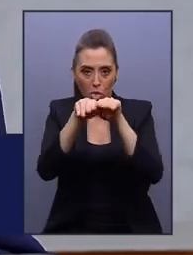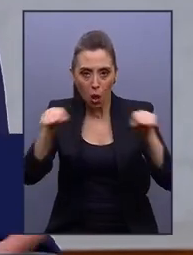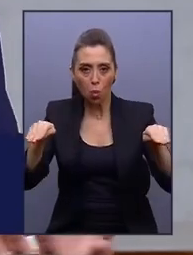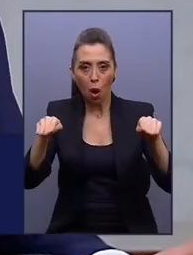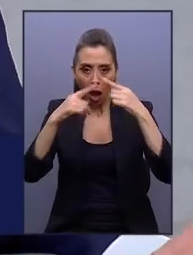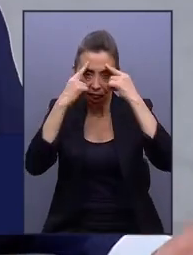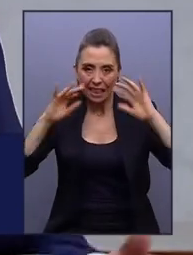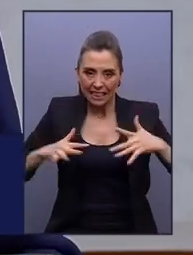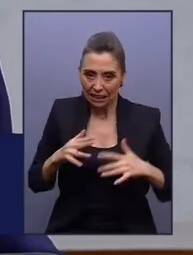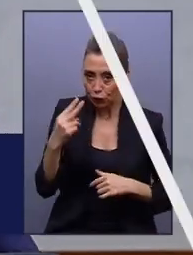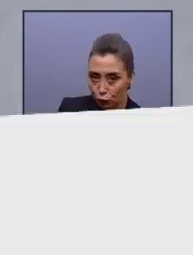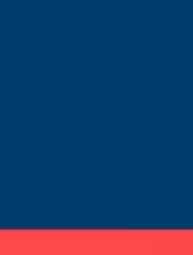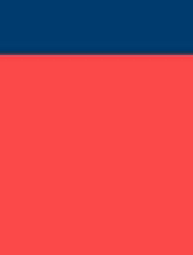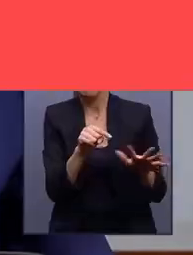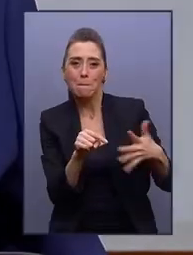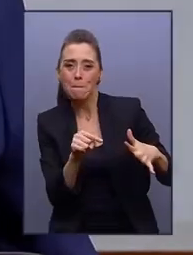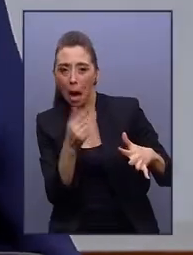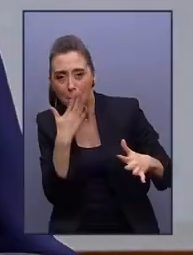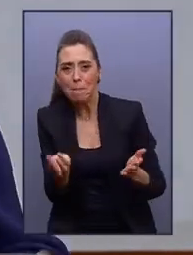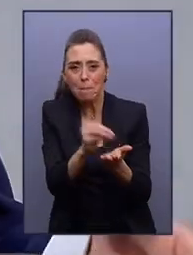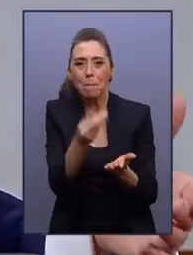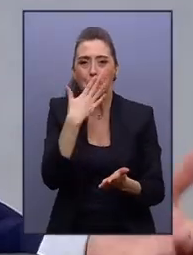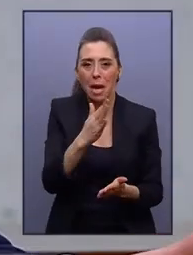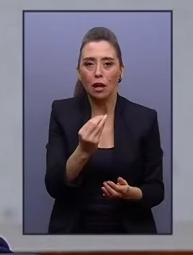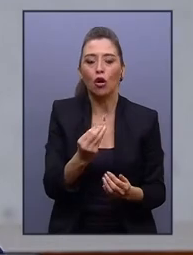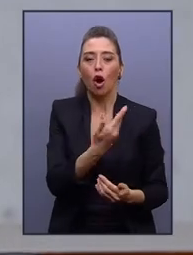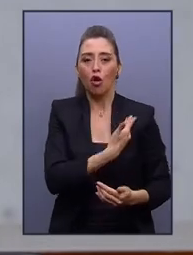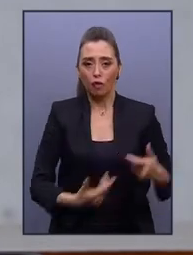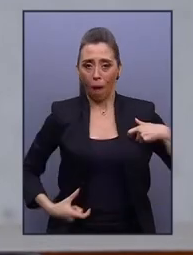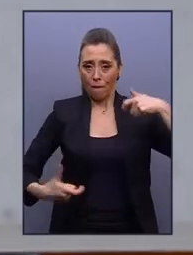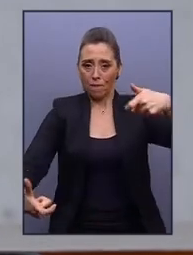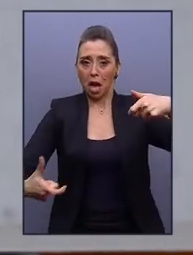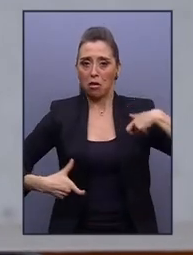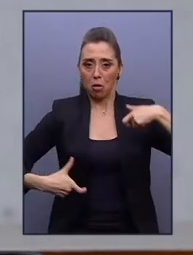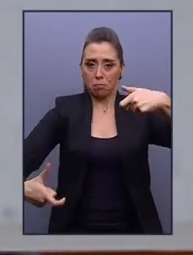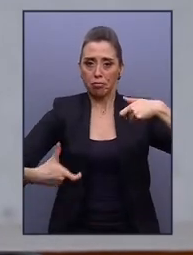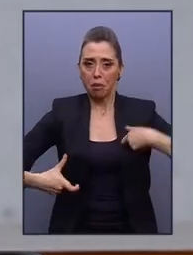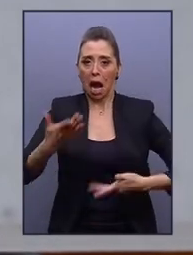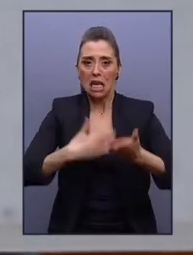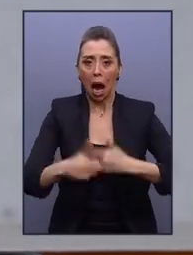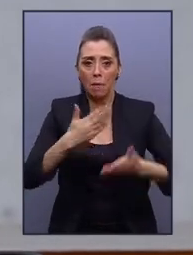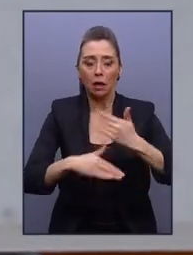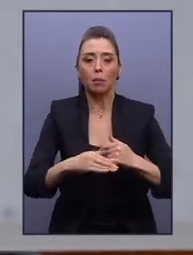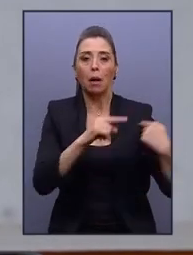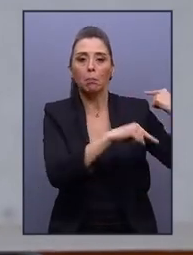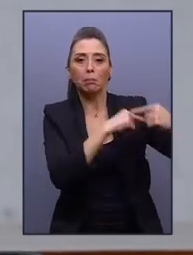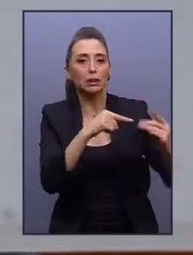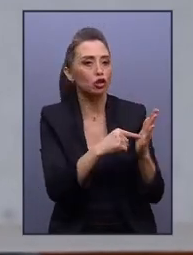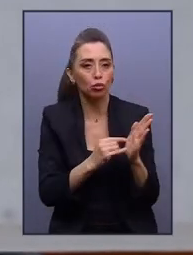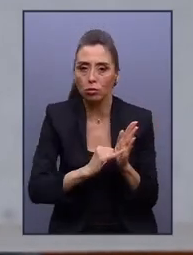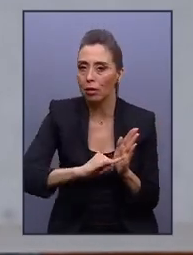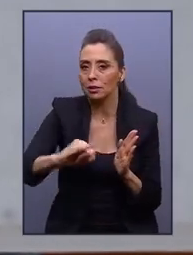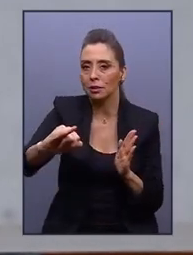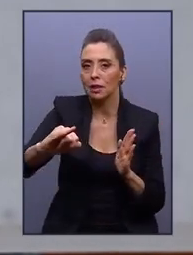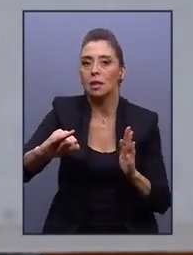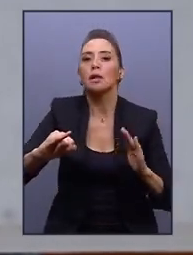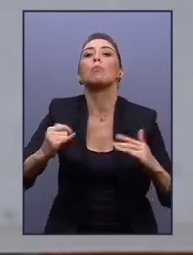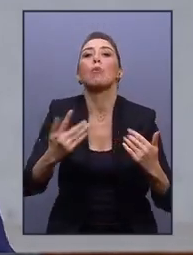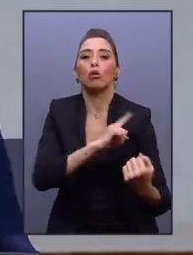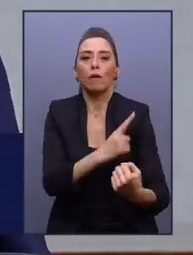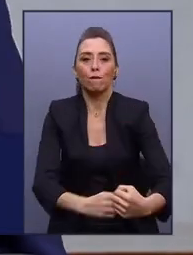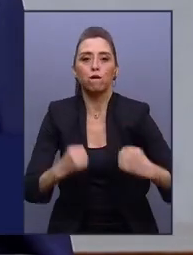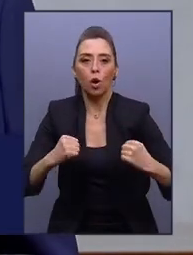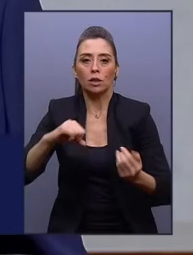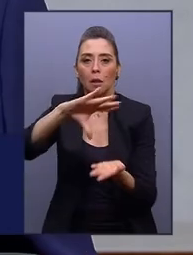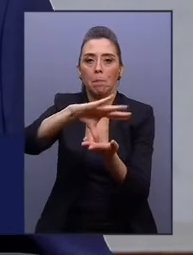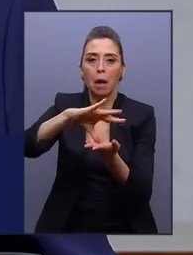esfuerzo sea lo que realmente vale. Podrán cambiar los gobiernos, pero no puede detenerse una historia impulsada por la fuerza de un país entero.